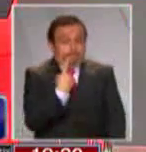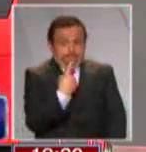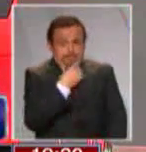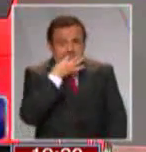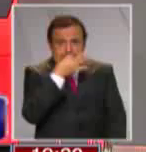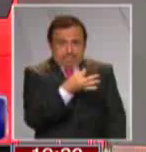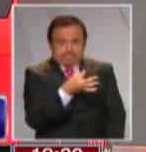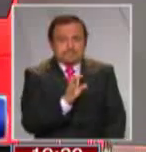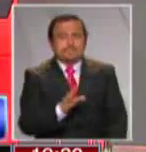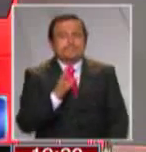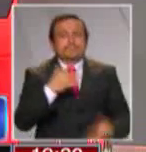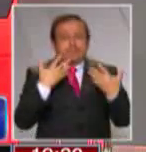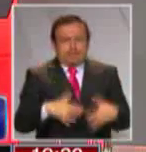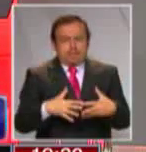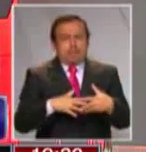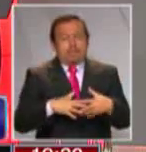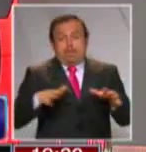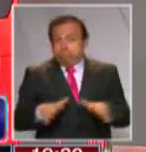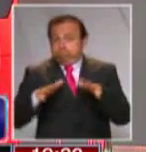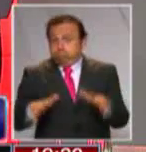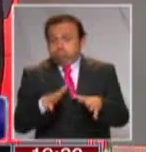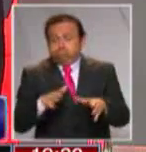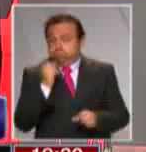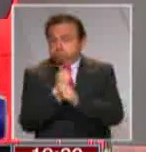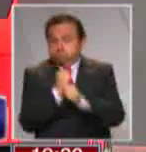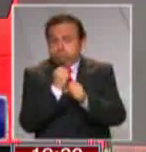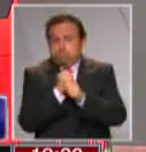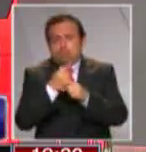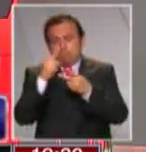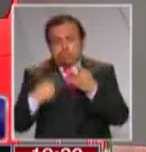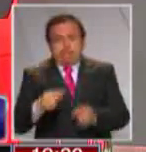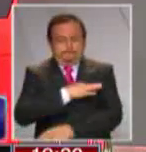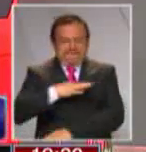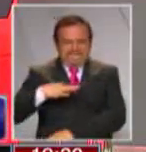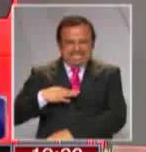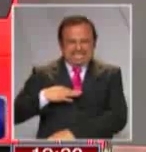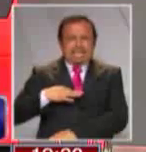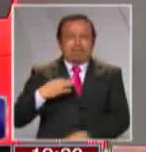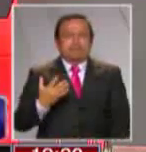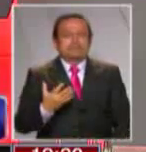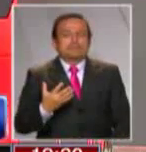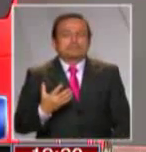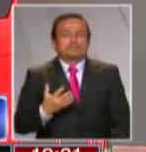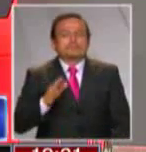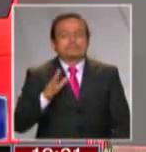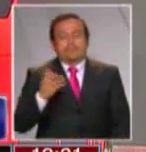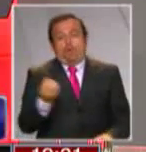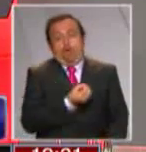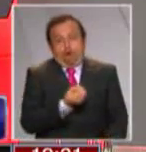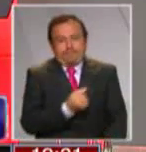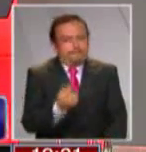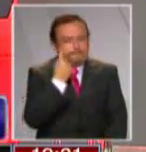que hemos estado en intensas jornadas de trabajo a nivel de varios ministerios. Y obviamente la